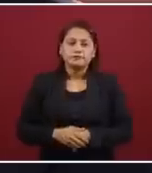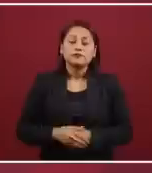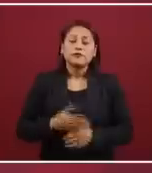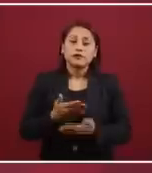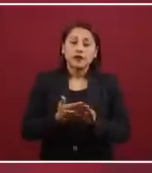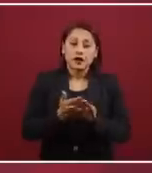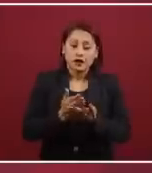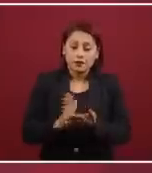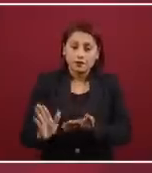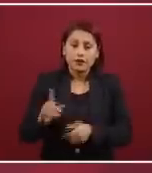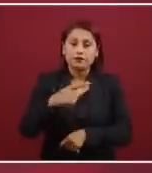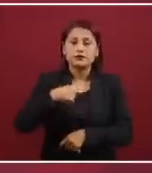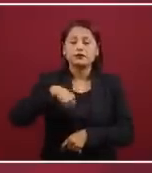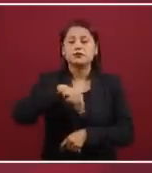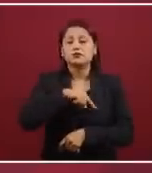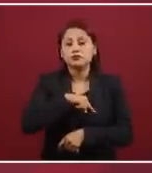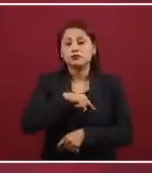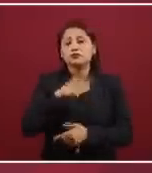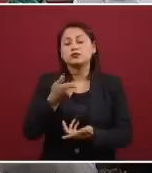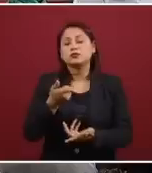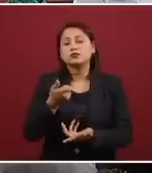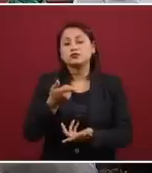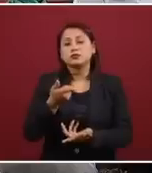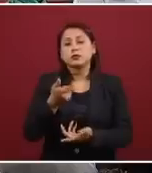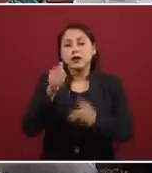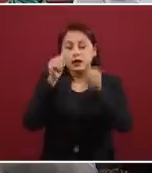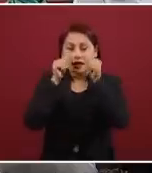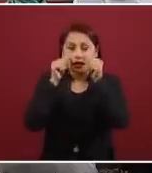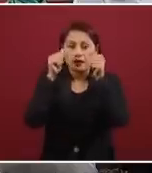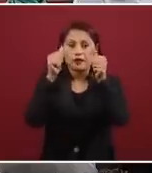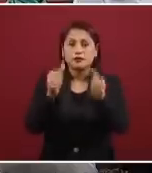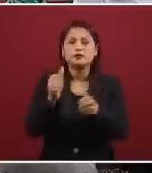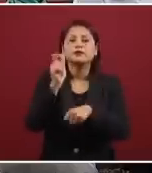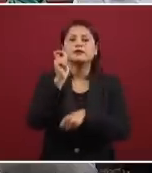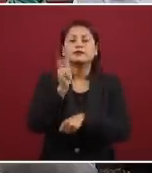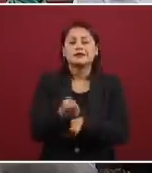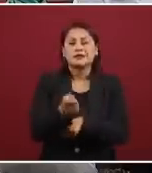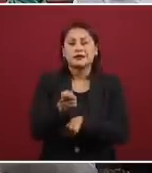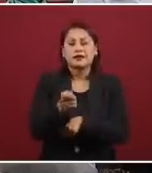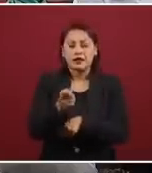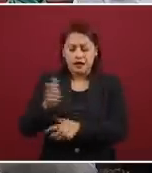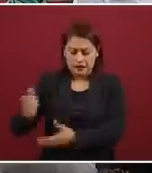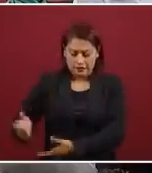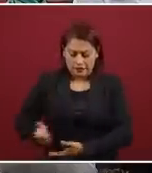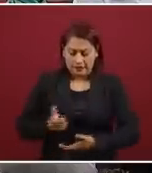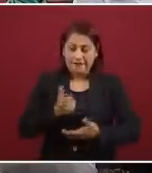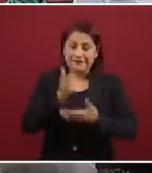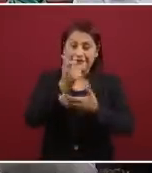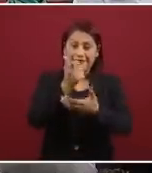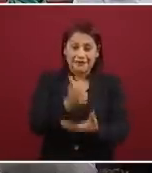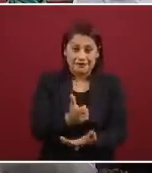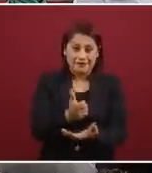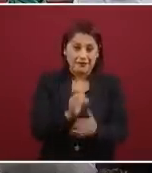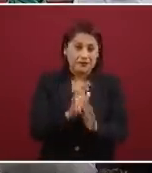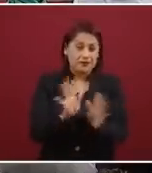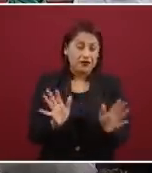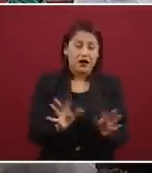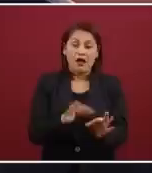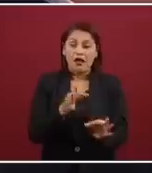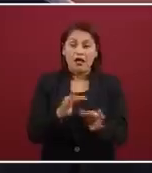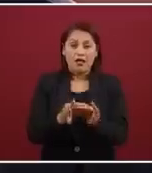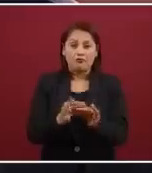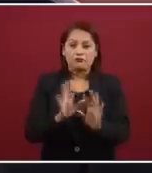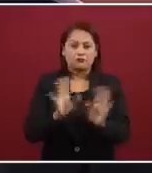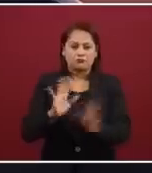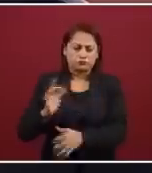nos permita no tener que destinar dineros que se desperdicien en otros lados por la sobrefragmentación